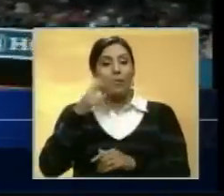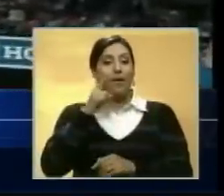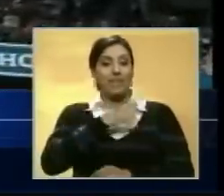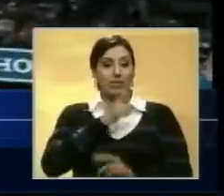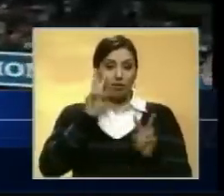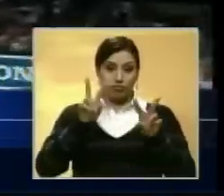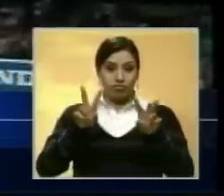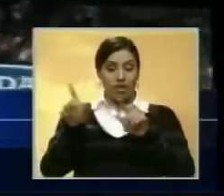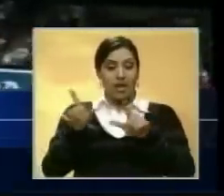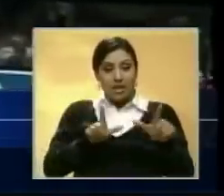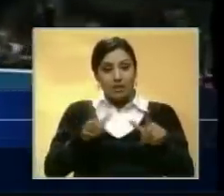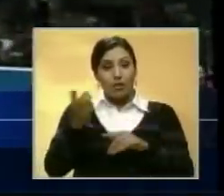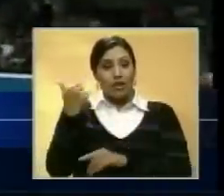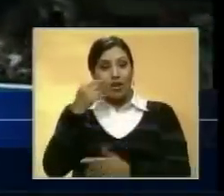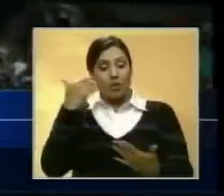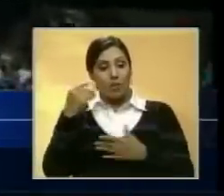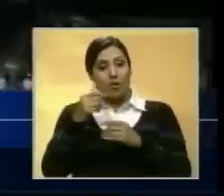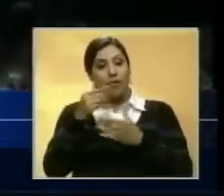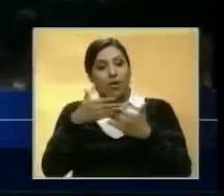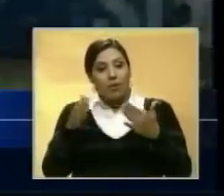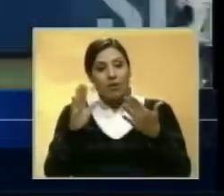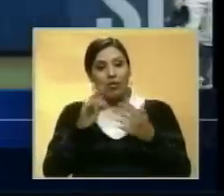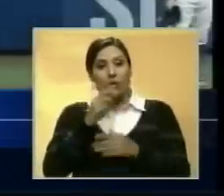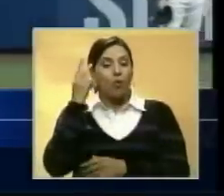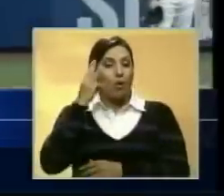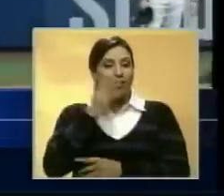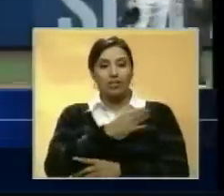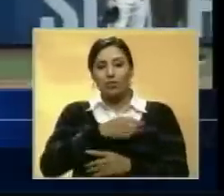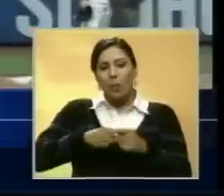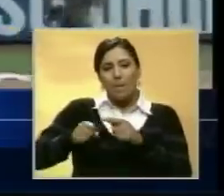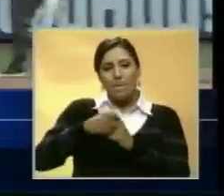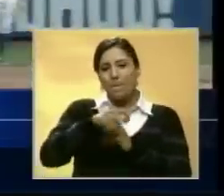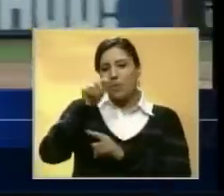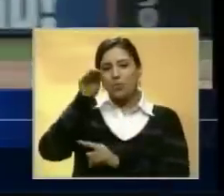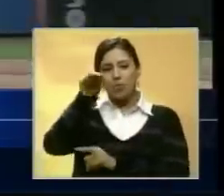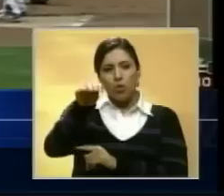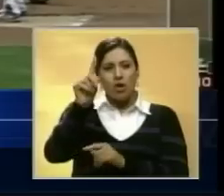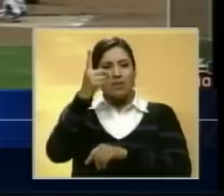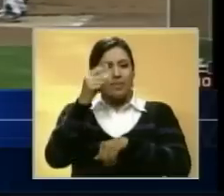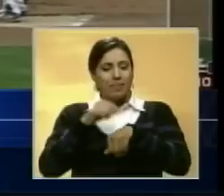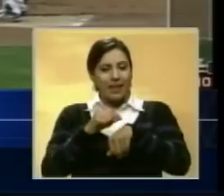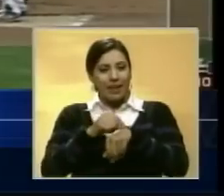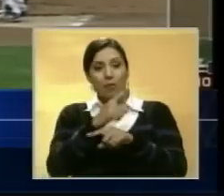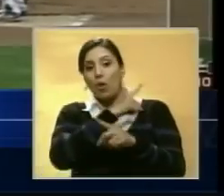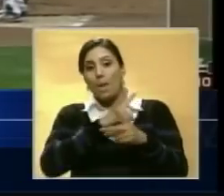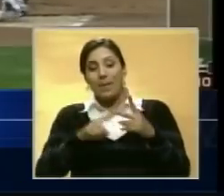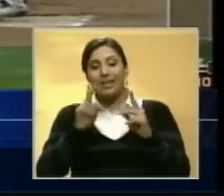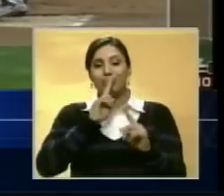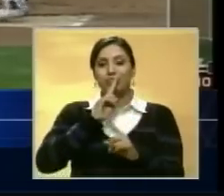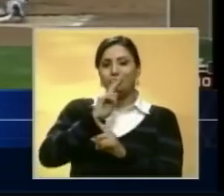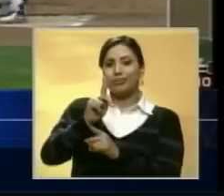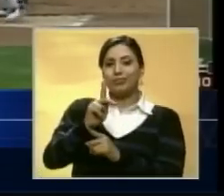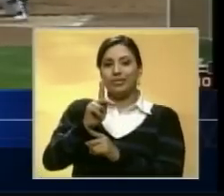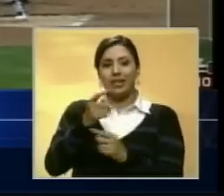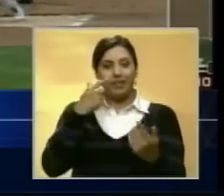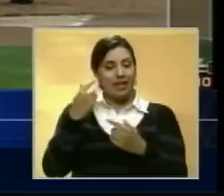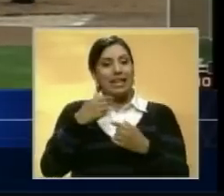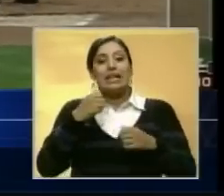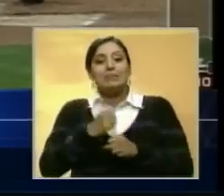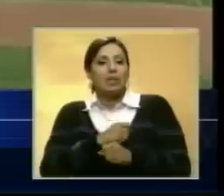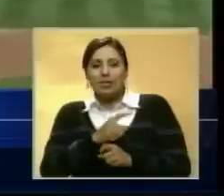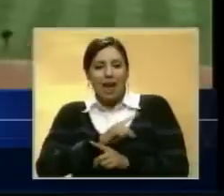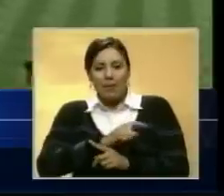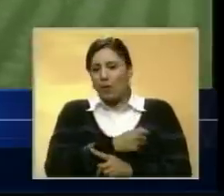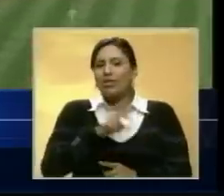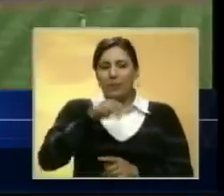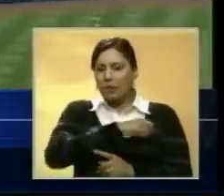Venevisión. Daniel Murphy abrió el marcador para Washington con este cuadrangular de 2 carreras en el mismo primer episodio. Pero la respuesta no se hizo esperar y